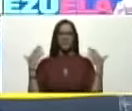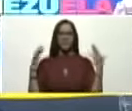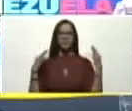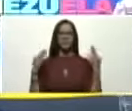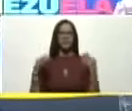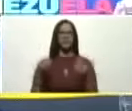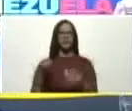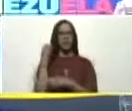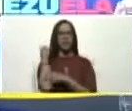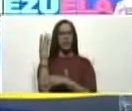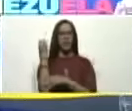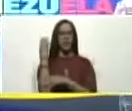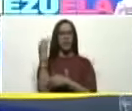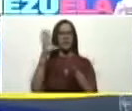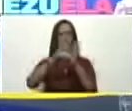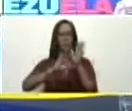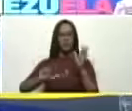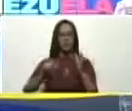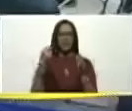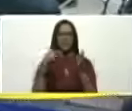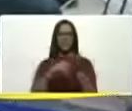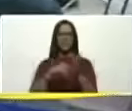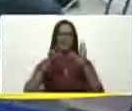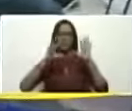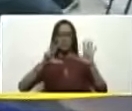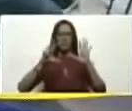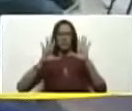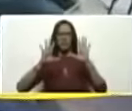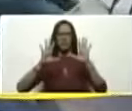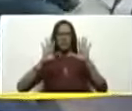Congreso Constituyente de 1819,